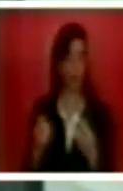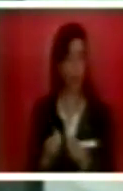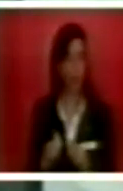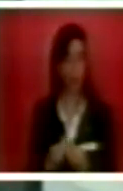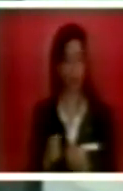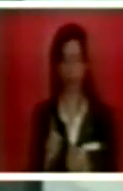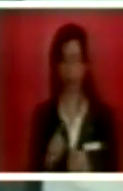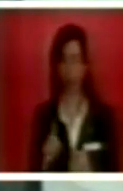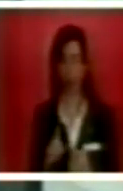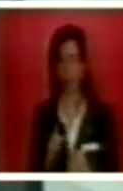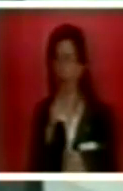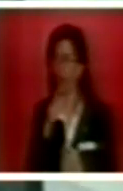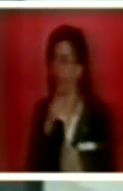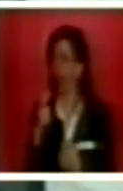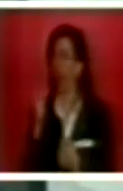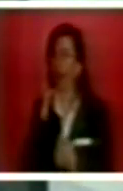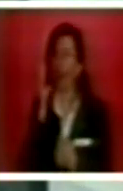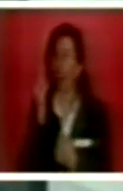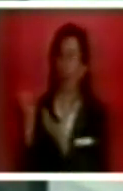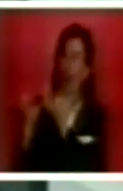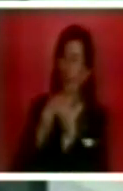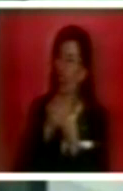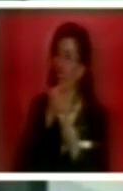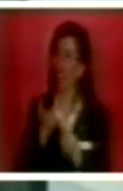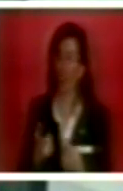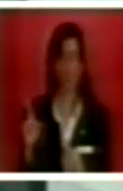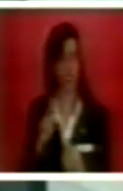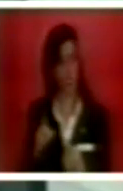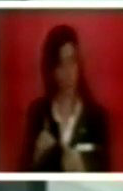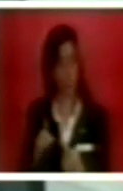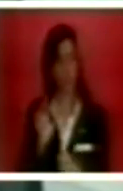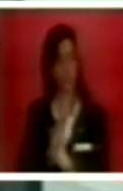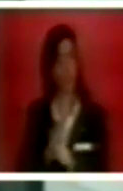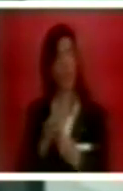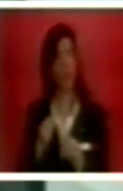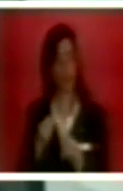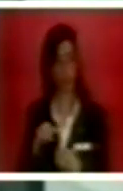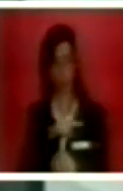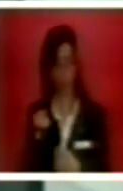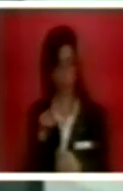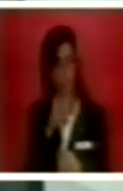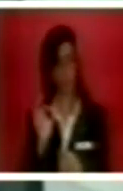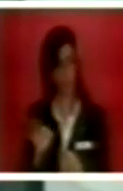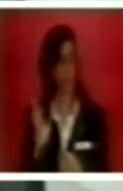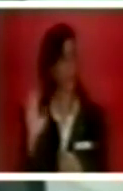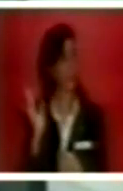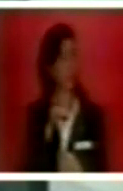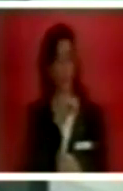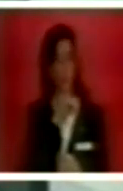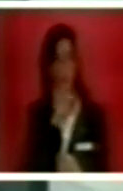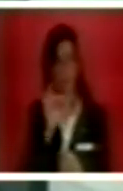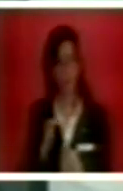o de un viento de cola providencial. Señores legisladores, pueblo de